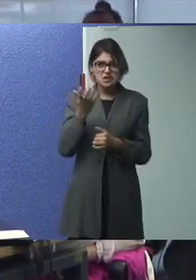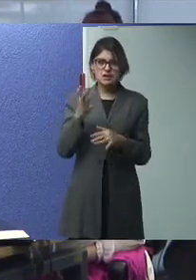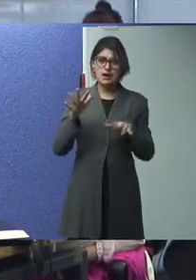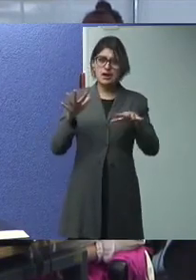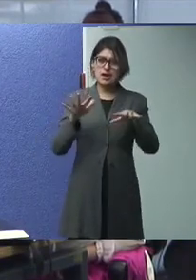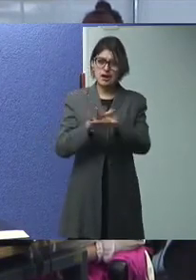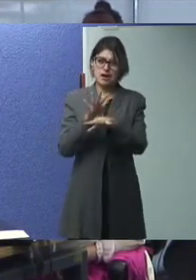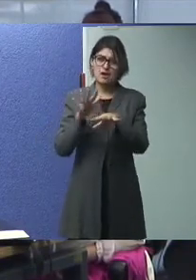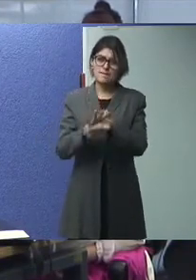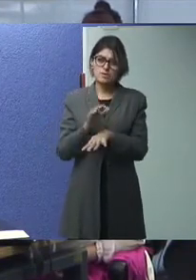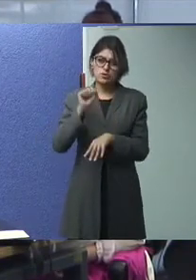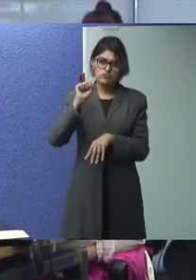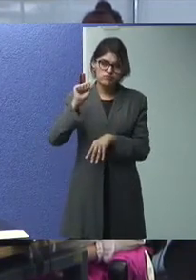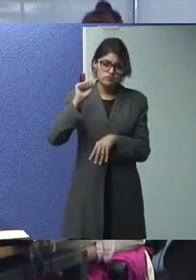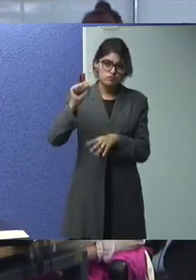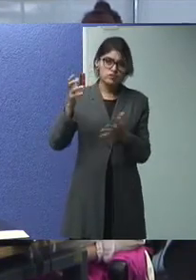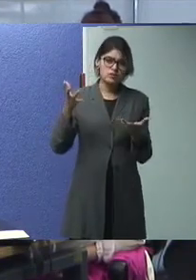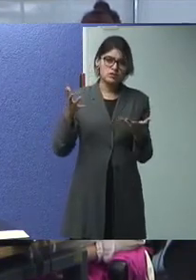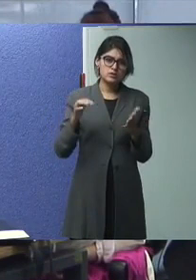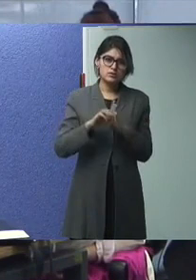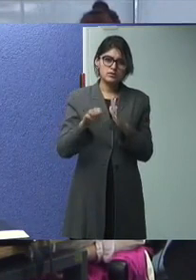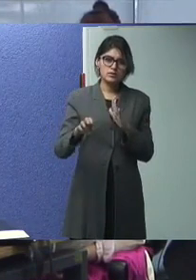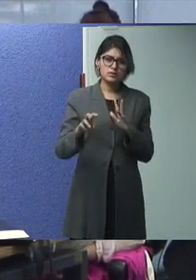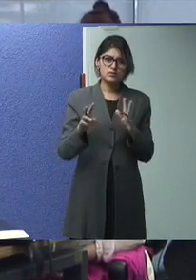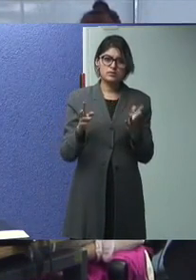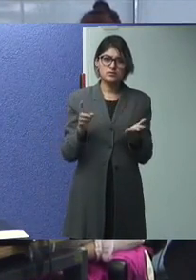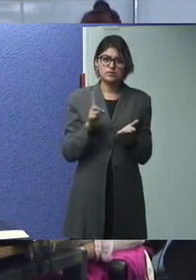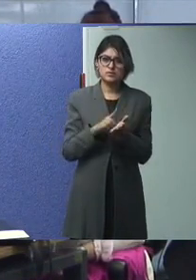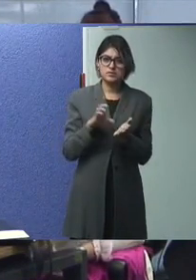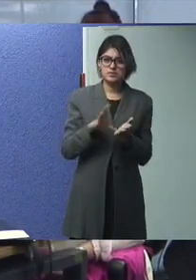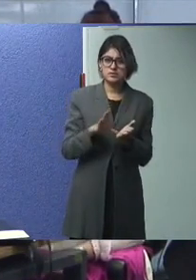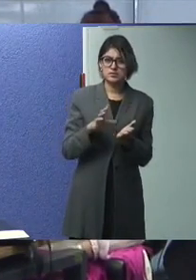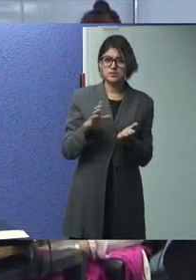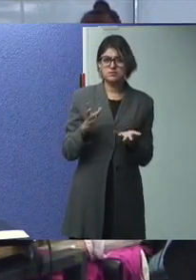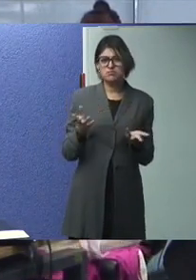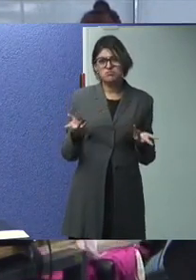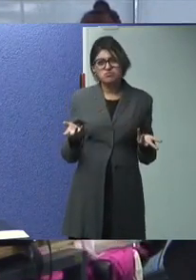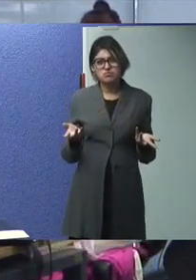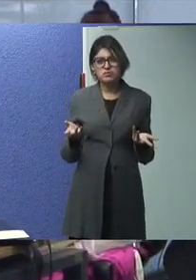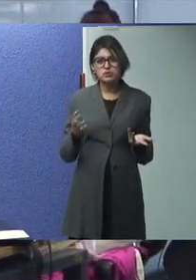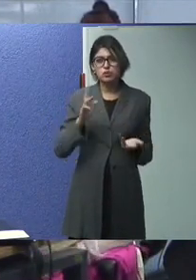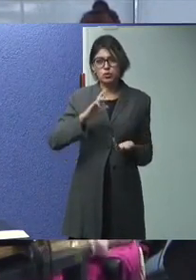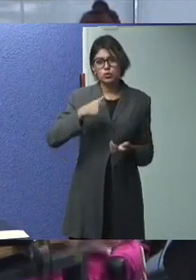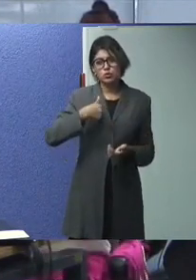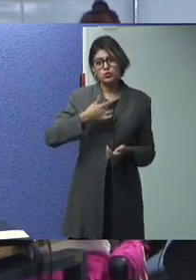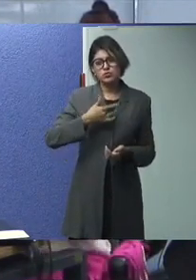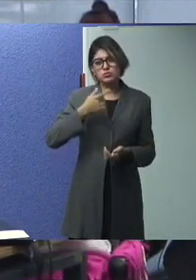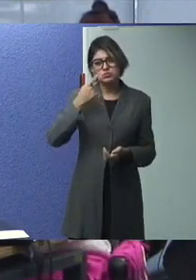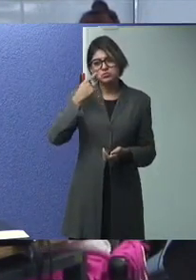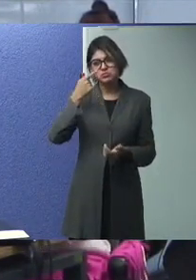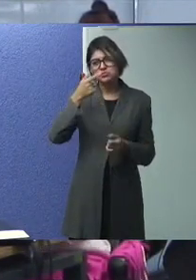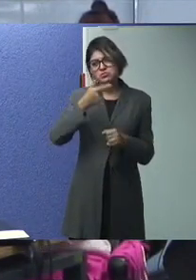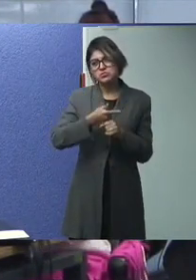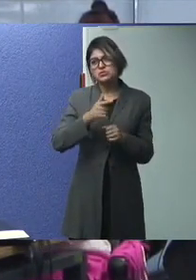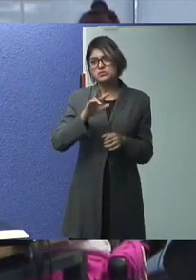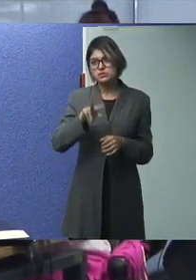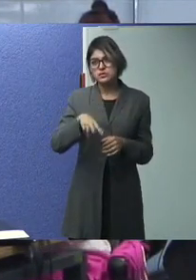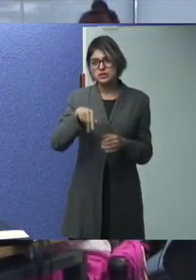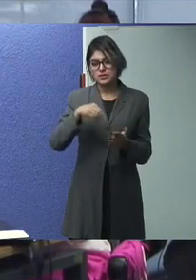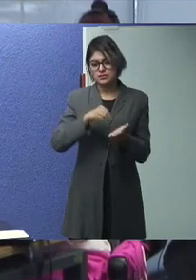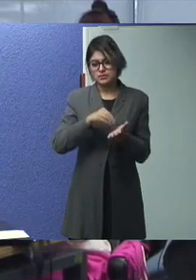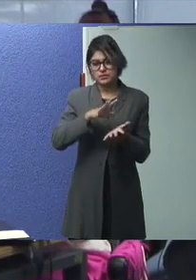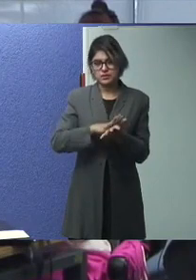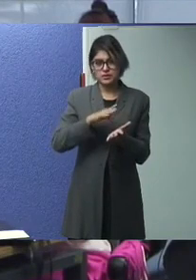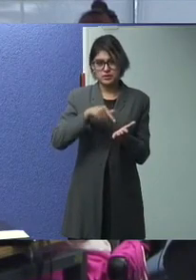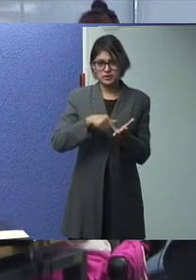mí no me llena del todo discapacidad, pero al final de cuentas reconozco que es una lucha que está plasmada en la convención,